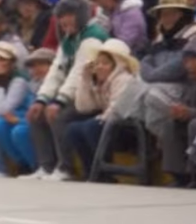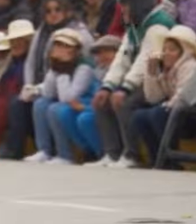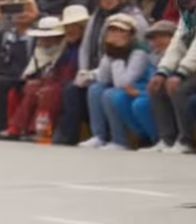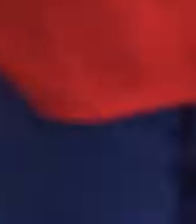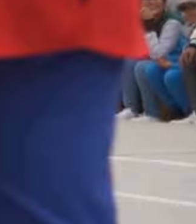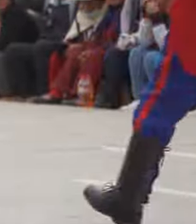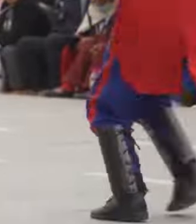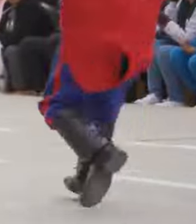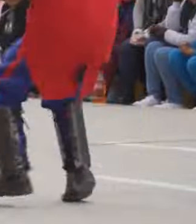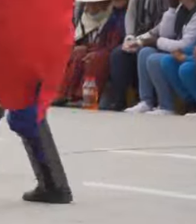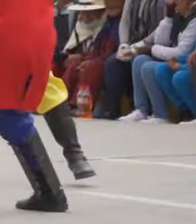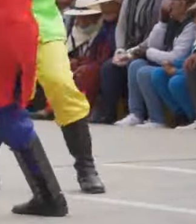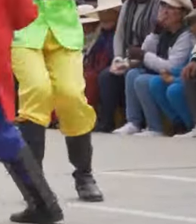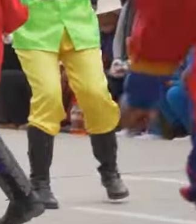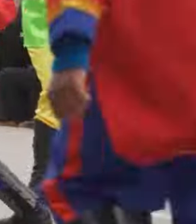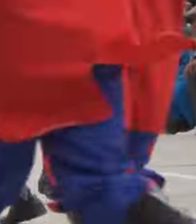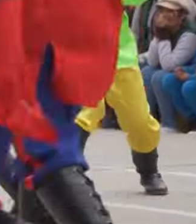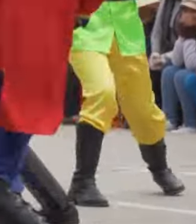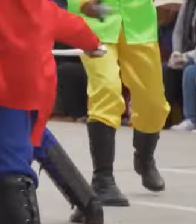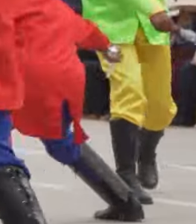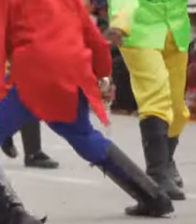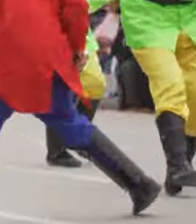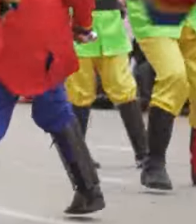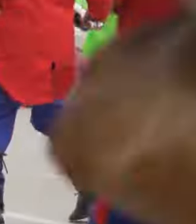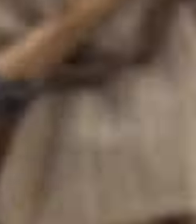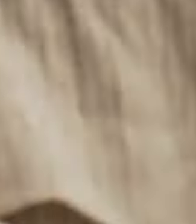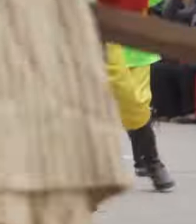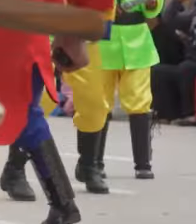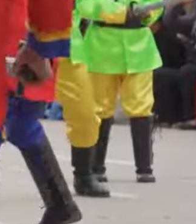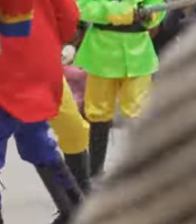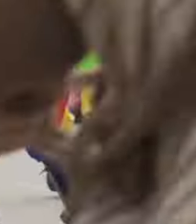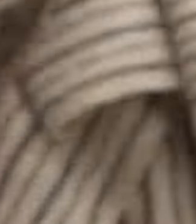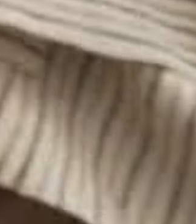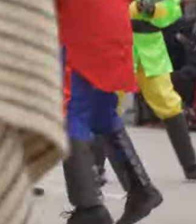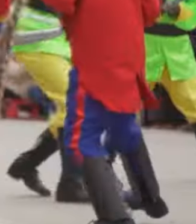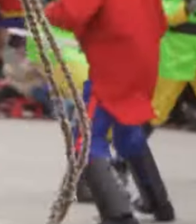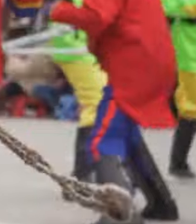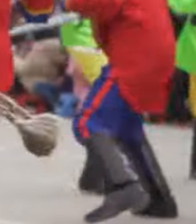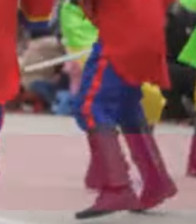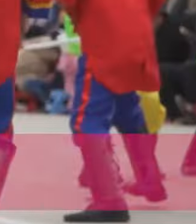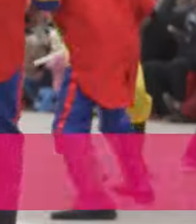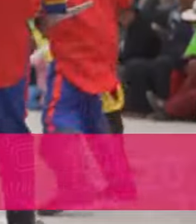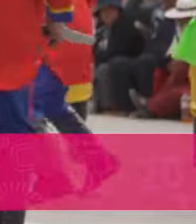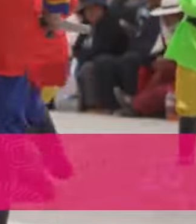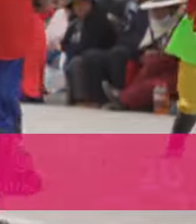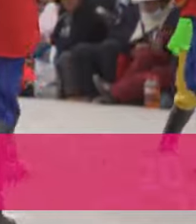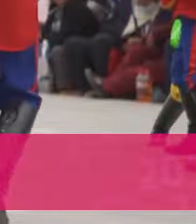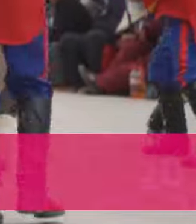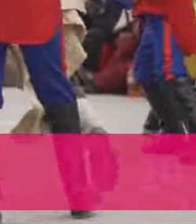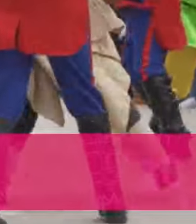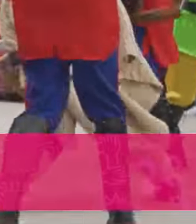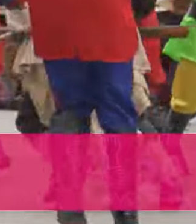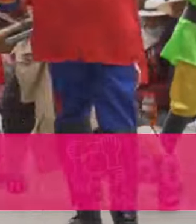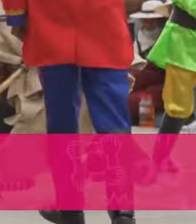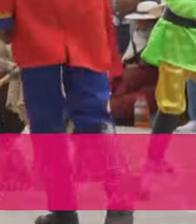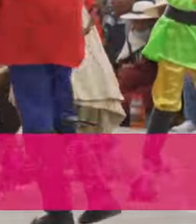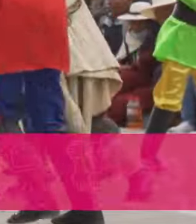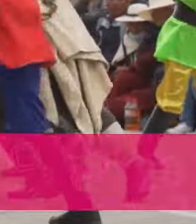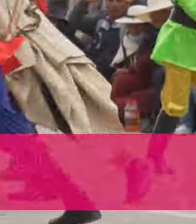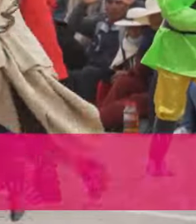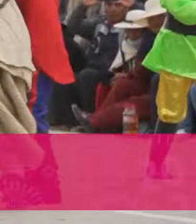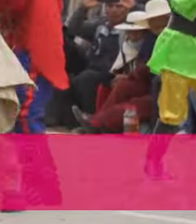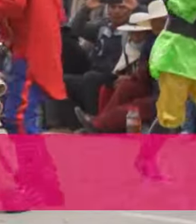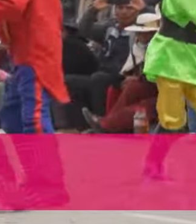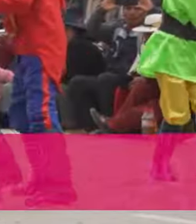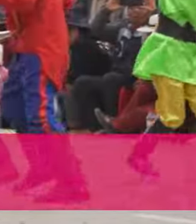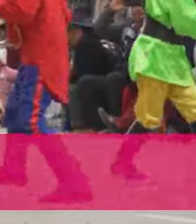La escenificación de la gloriosa batalla de Junín, por parte de los niños y niñas de la institución educativa San Ignacio de Loyola del